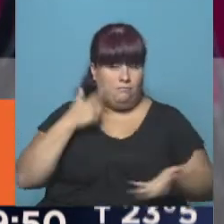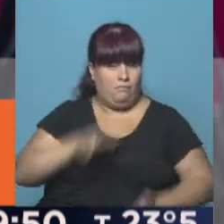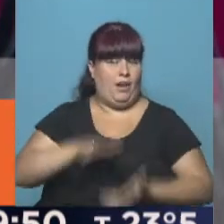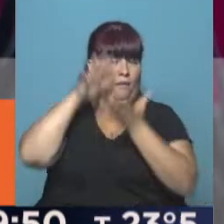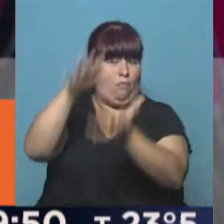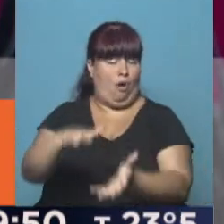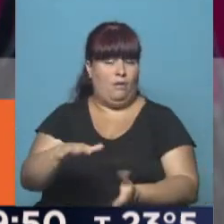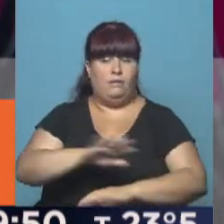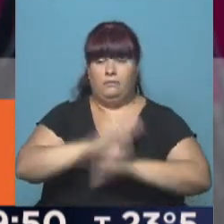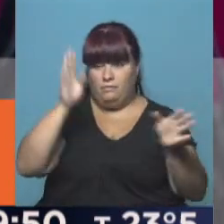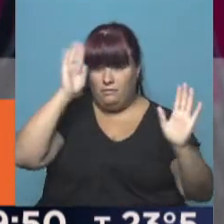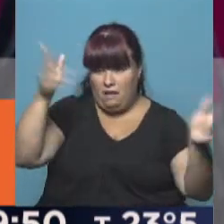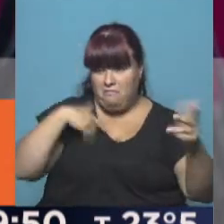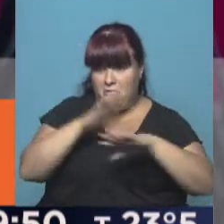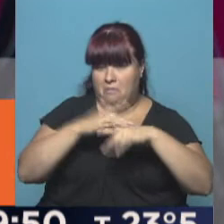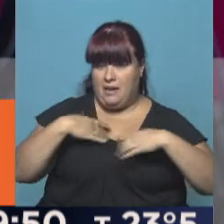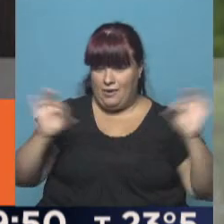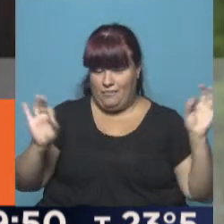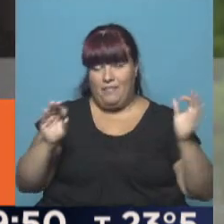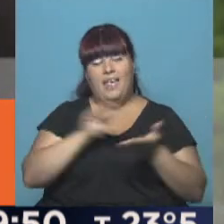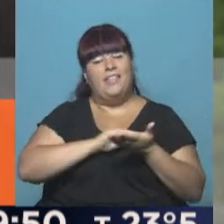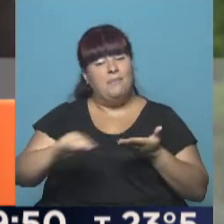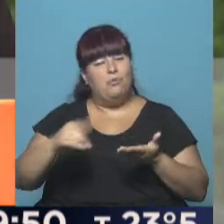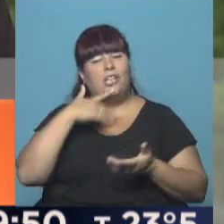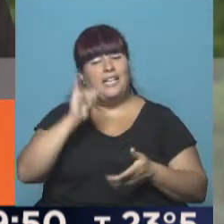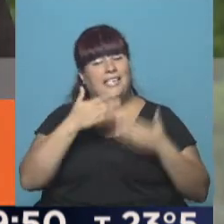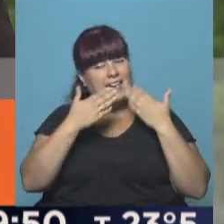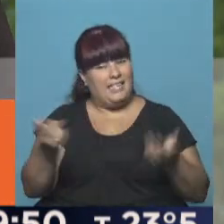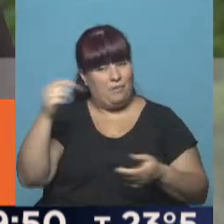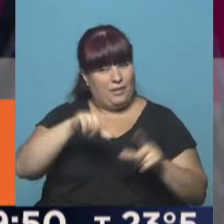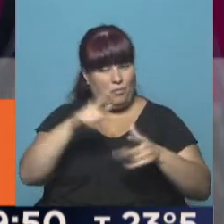todo, librado de culpa y cargo. Diputado Fernando Sánchez, gracias por estar en la televisión pública.